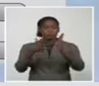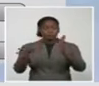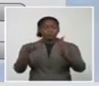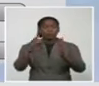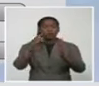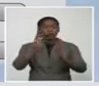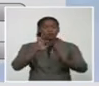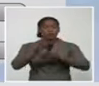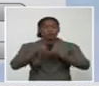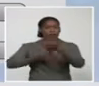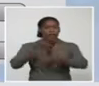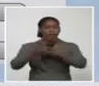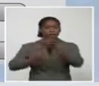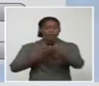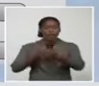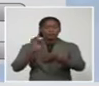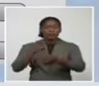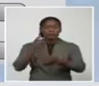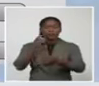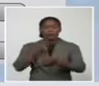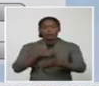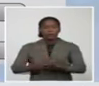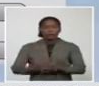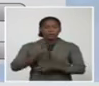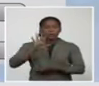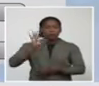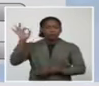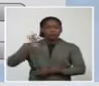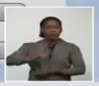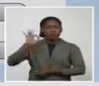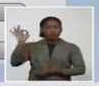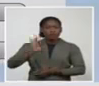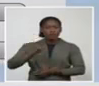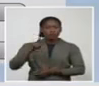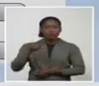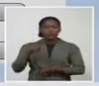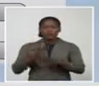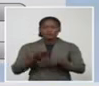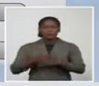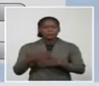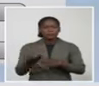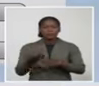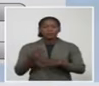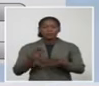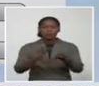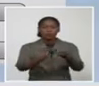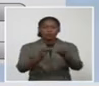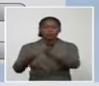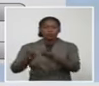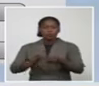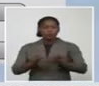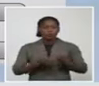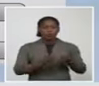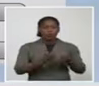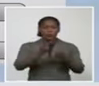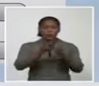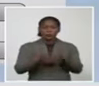cuando está en el 5%, pues se habla de una transmisión muy fuerte en el país.